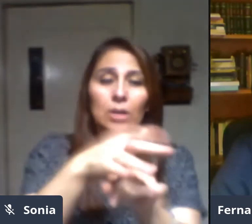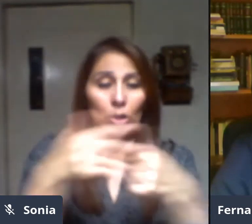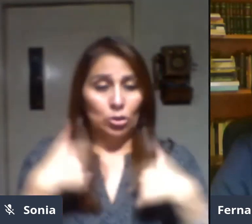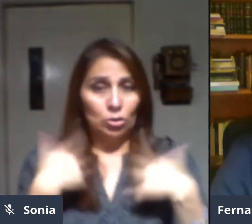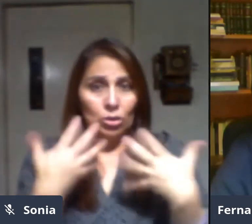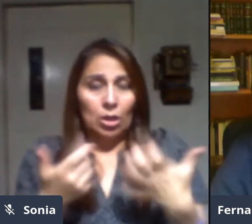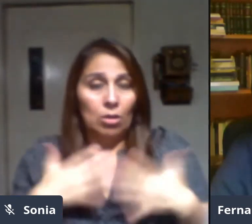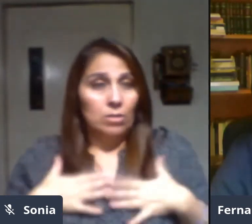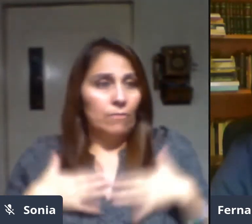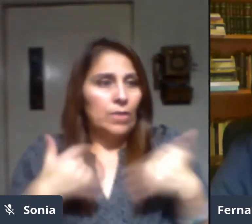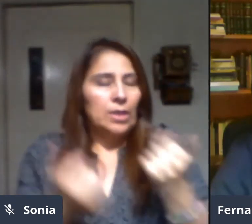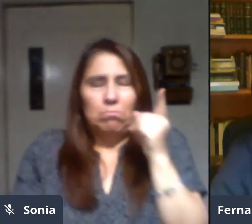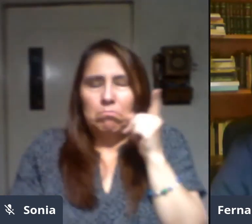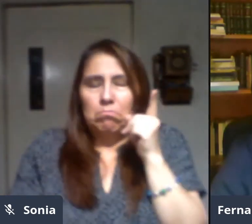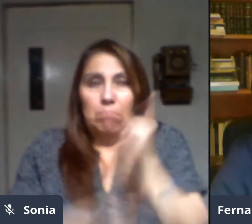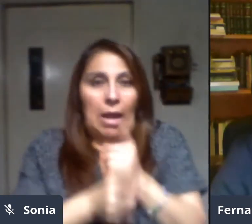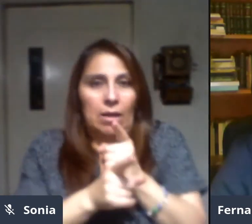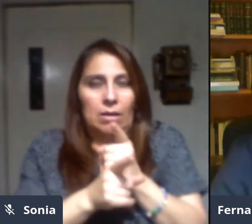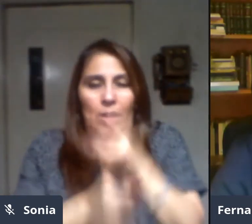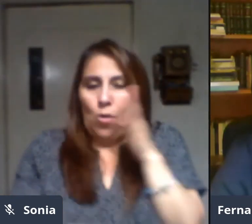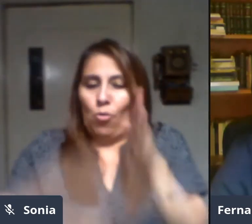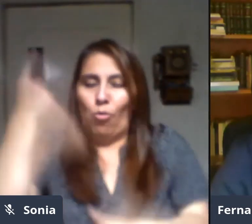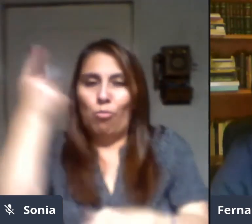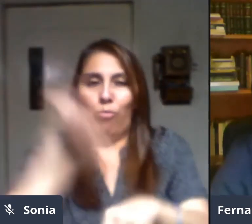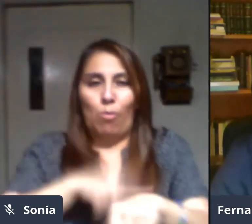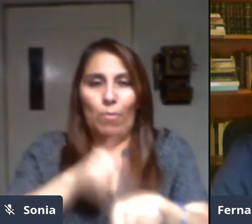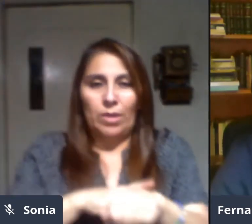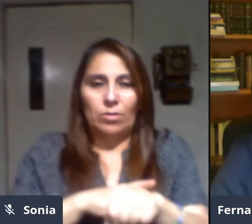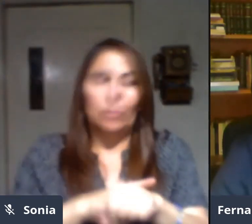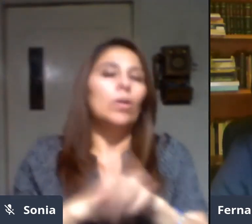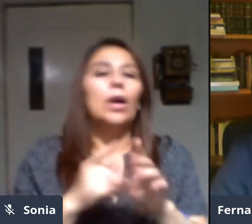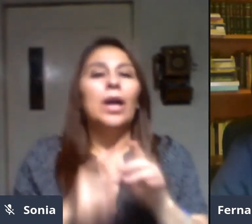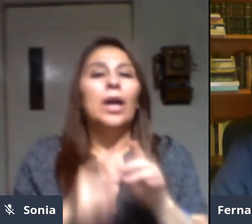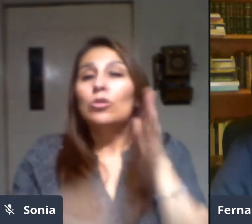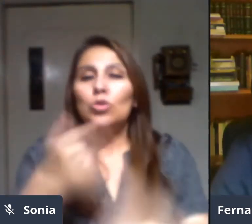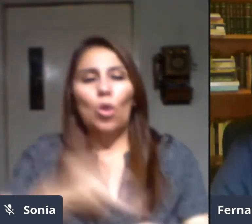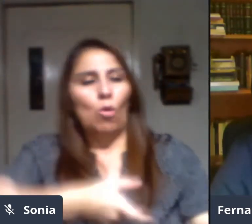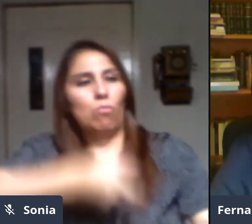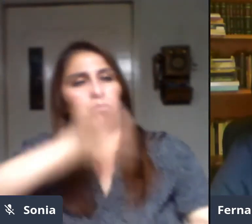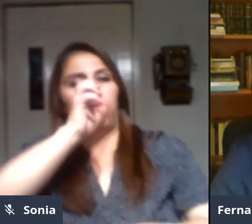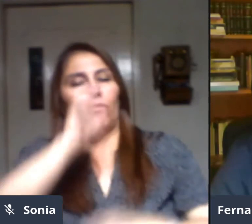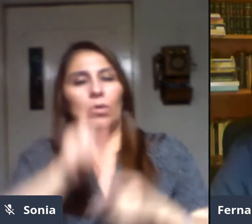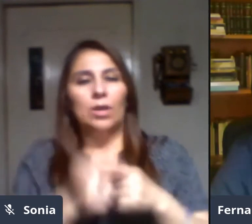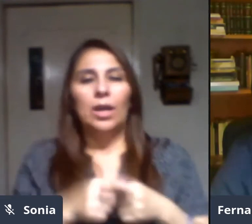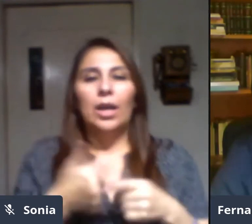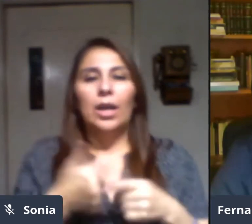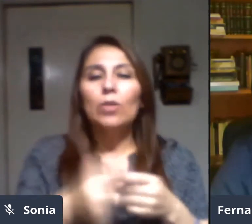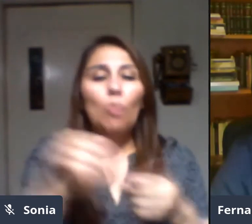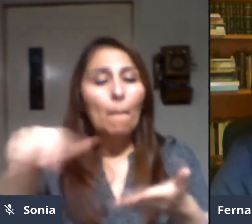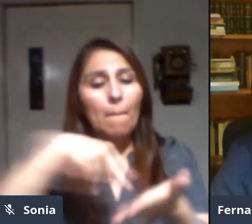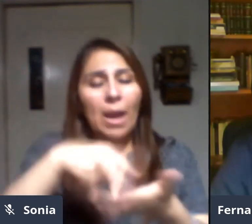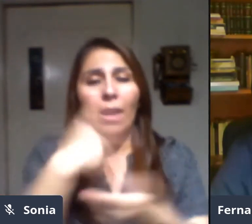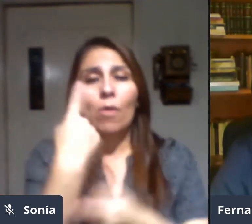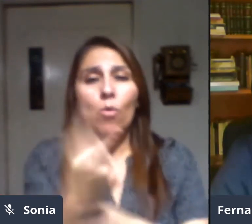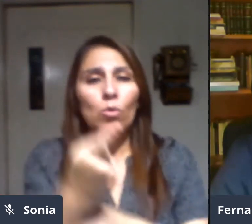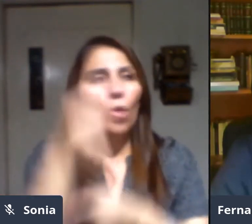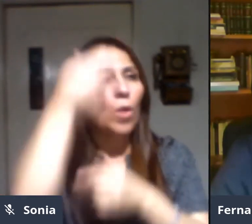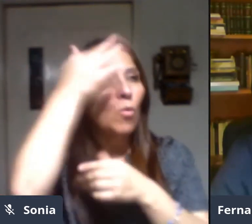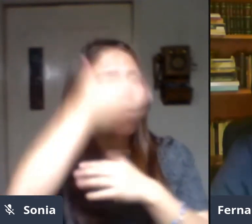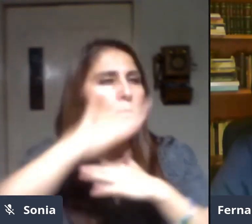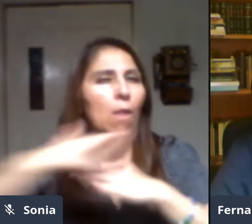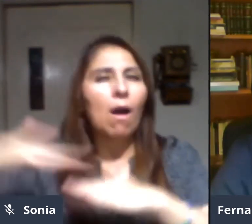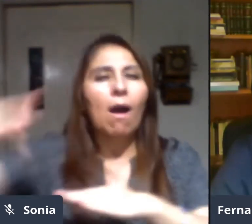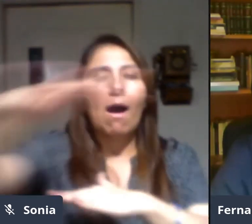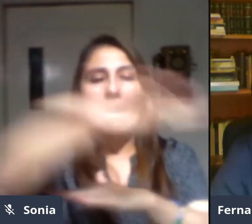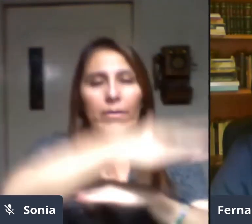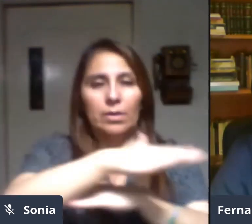en un solo ron en un solo baile en un mar abierto adiós cartagena